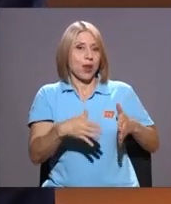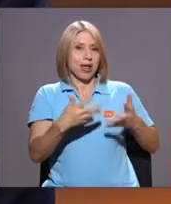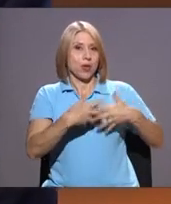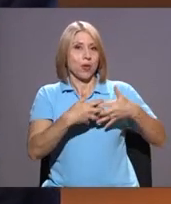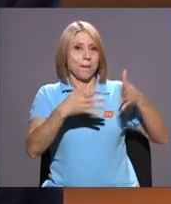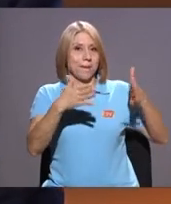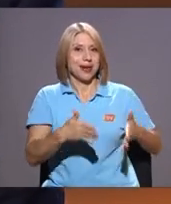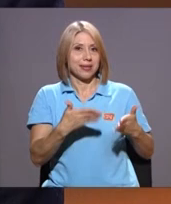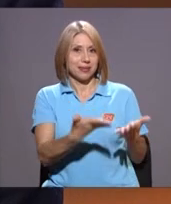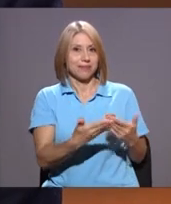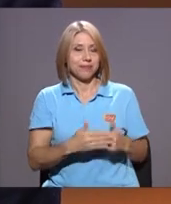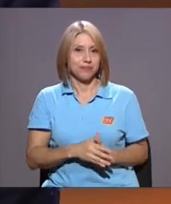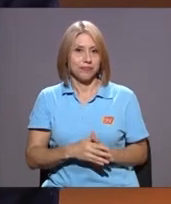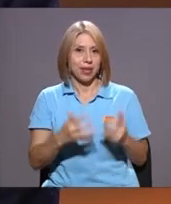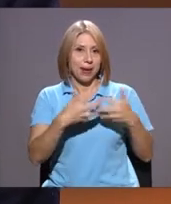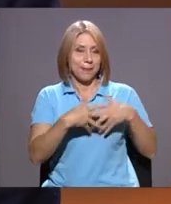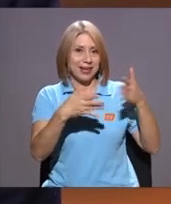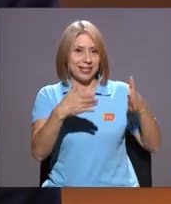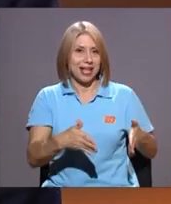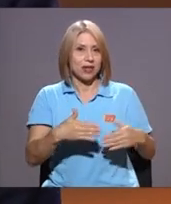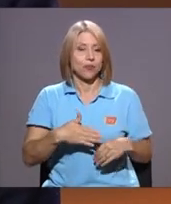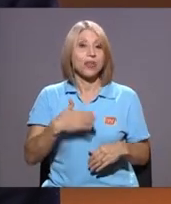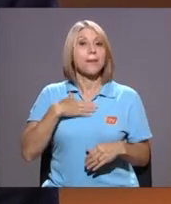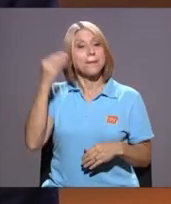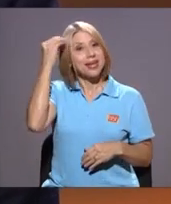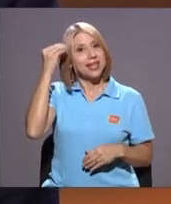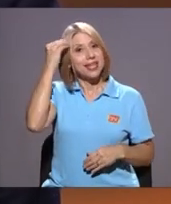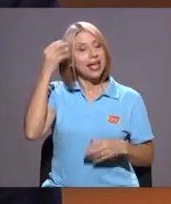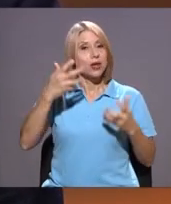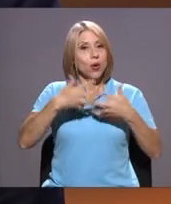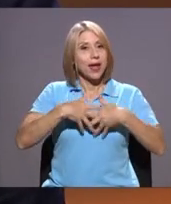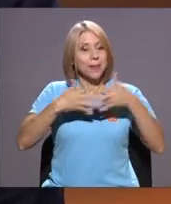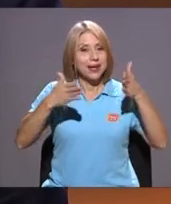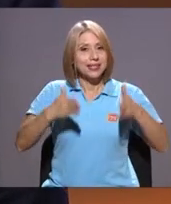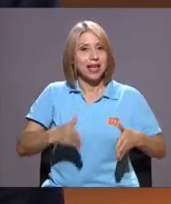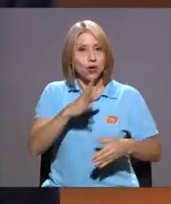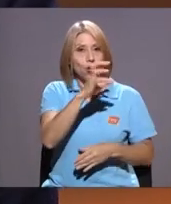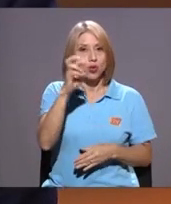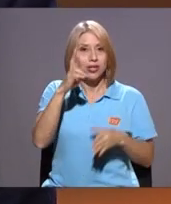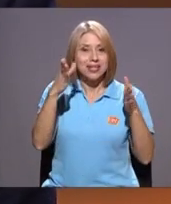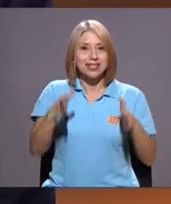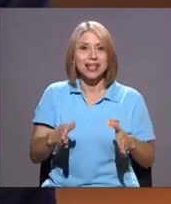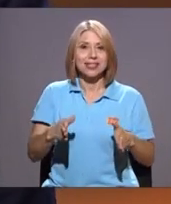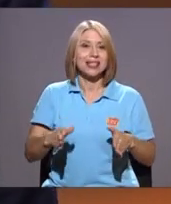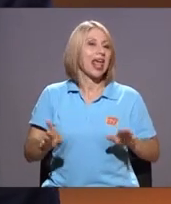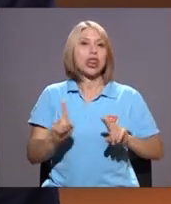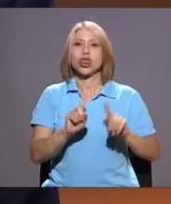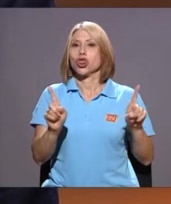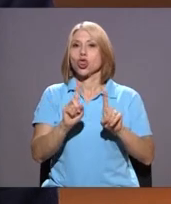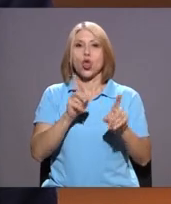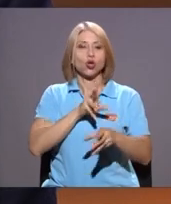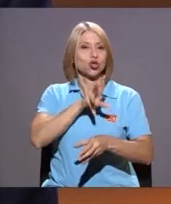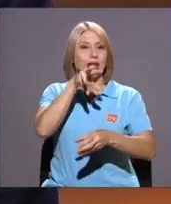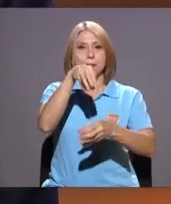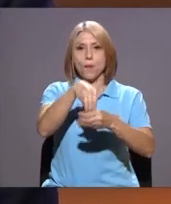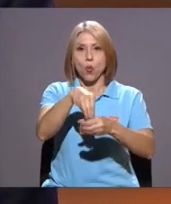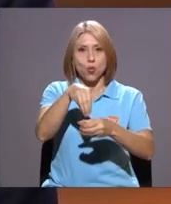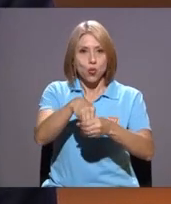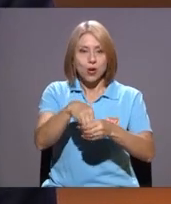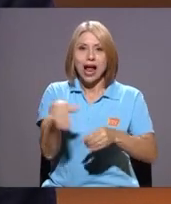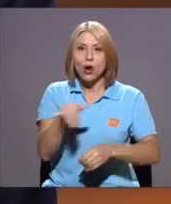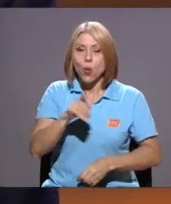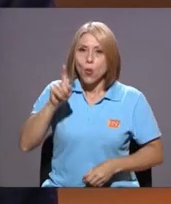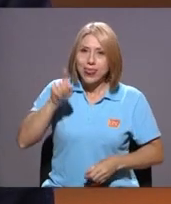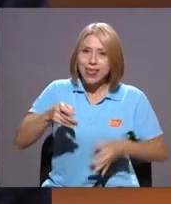el empresario en mi criterio el empresario costarricense no se involucra lo que debería involucrarse a